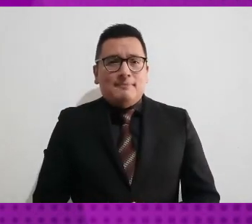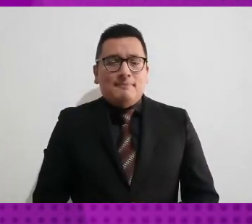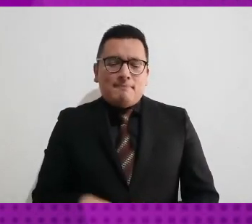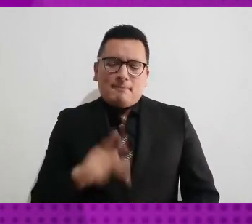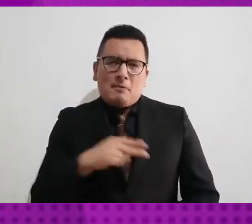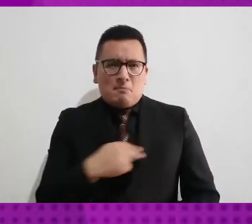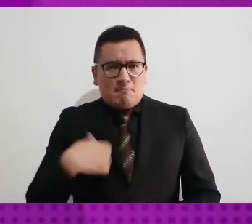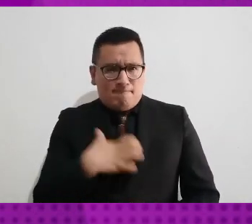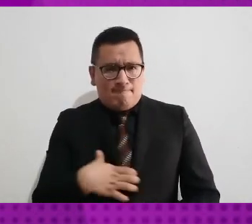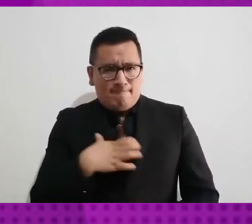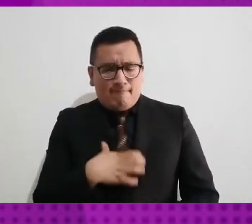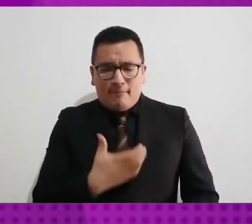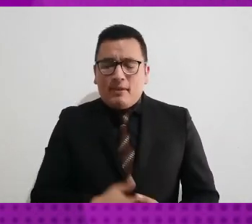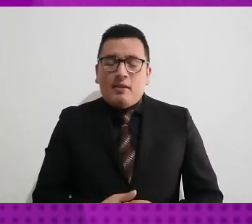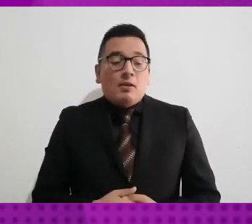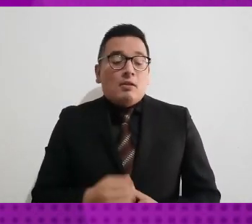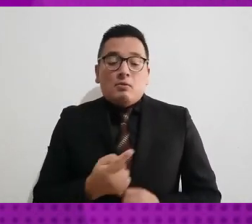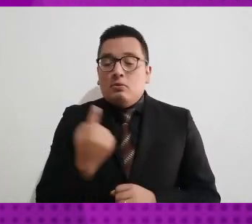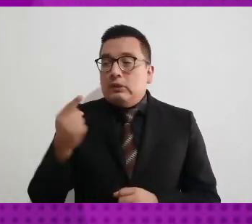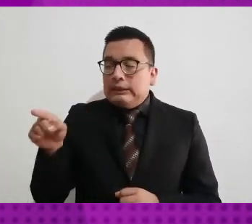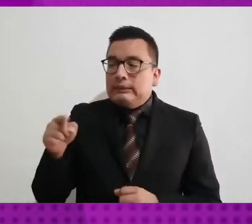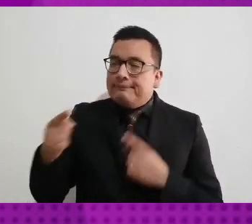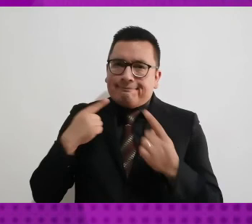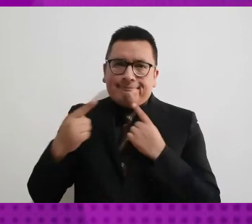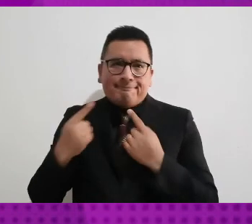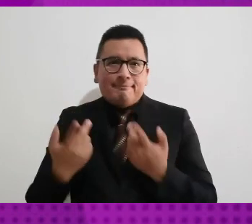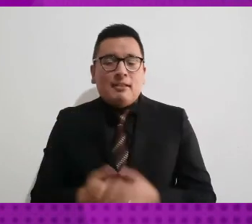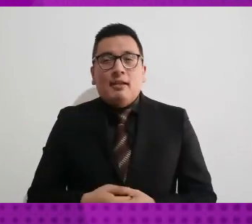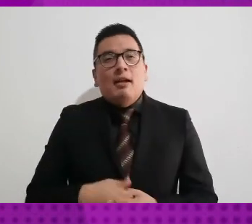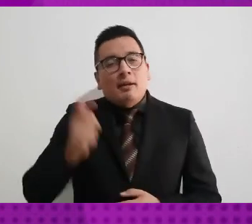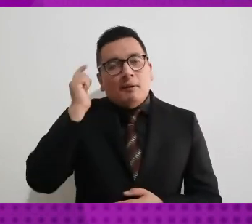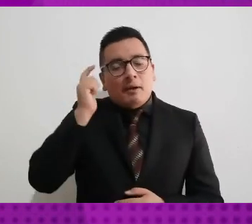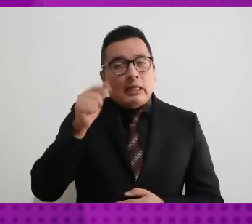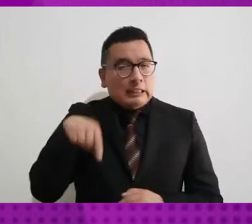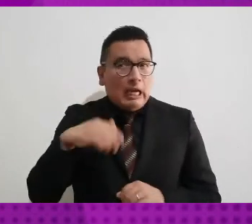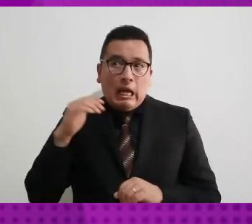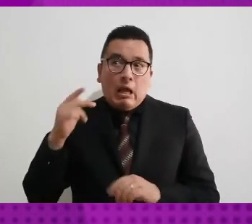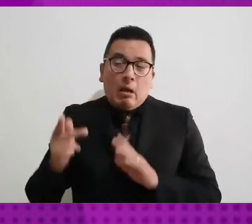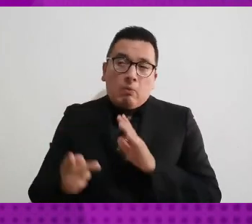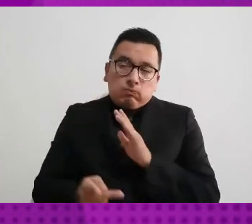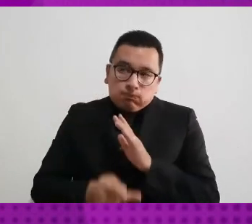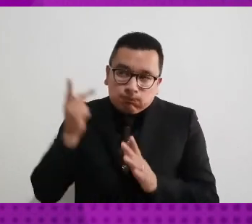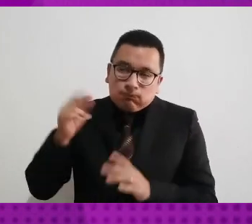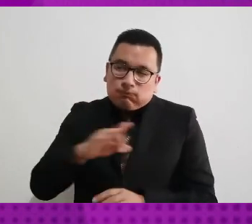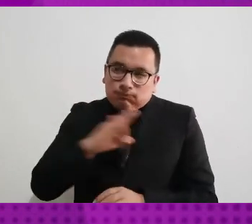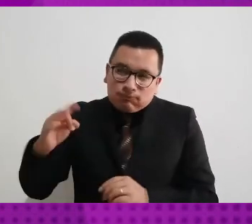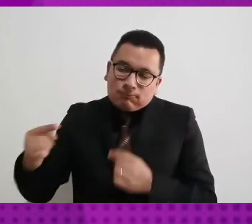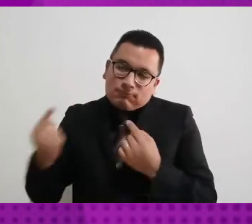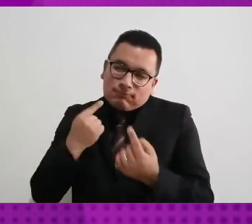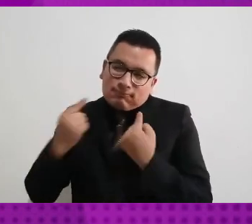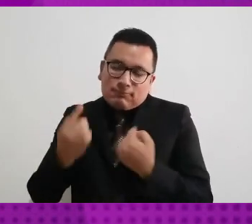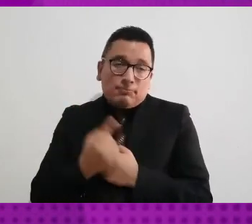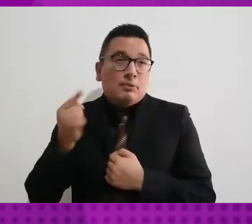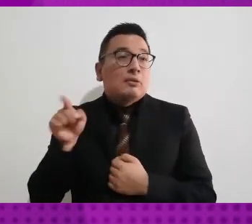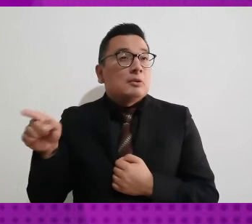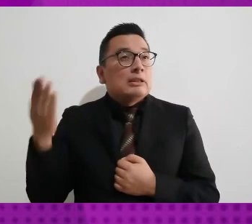el tiempo, pero estuvimos muy contentos y contentas de platicar contigo, Osvaldo, y ojalá que no sea la última vez, porque esta claridad que nos has